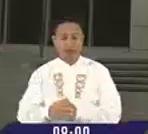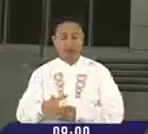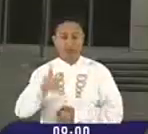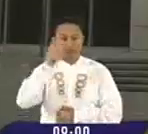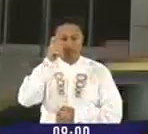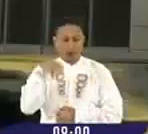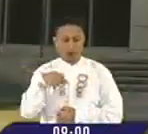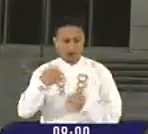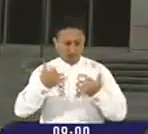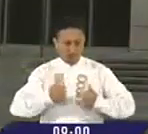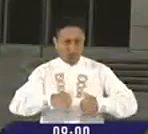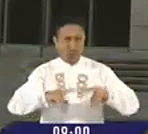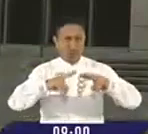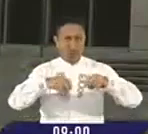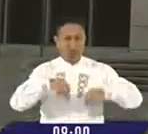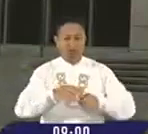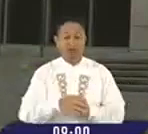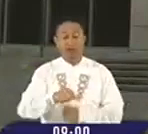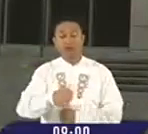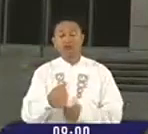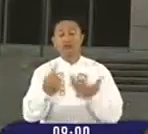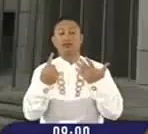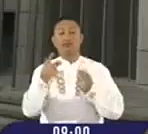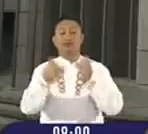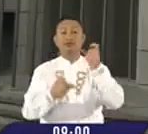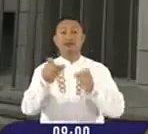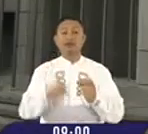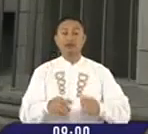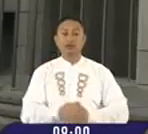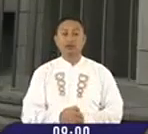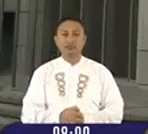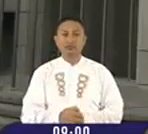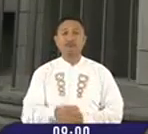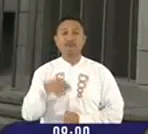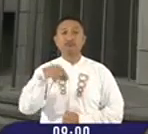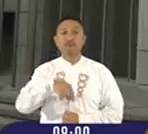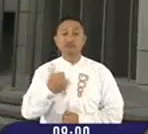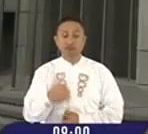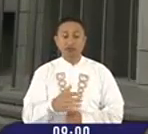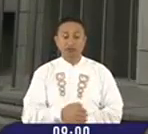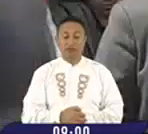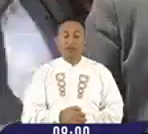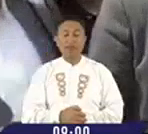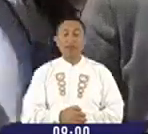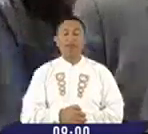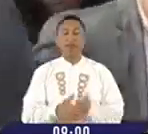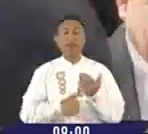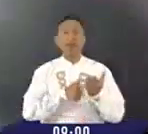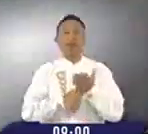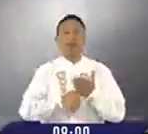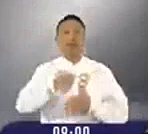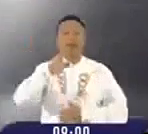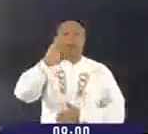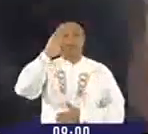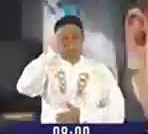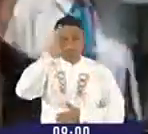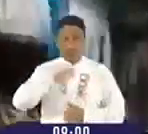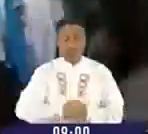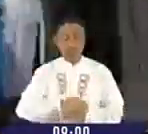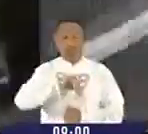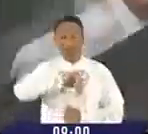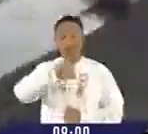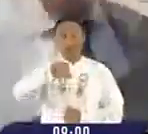continúa su investigación contra otras 6 personas. Para ello, ha recibido la versión del ministro del Interior, Juan